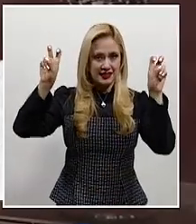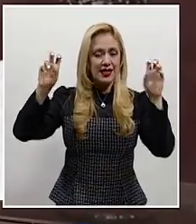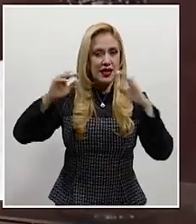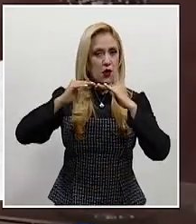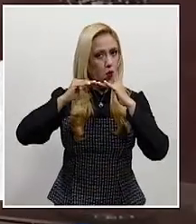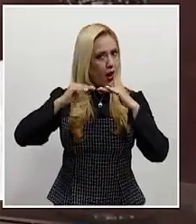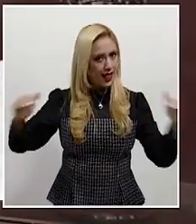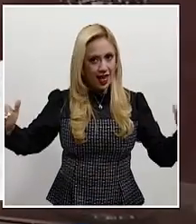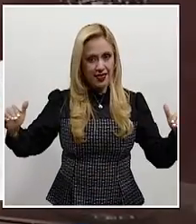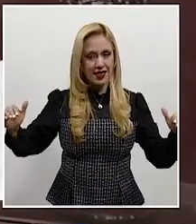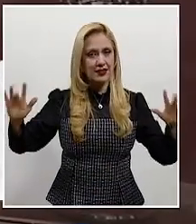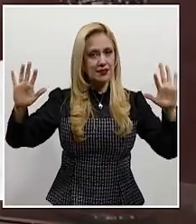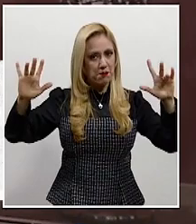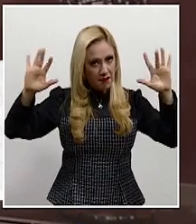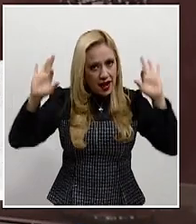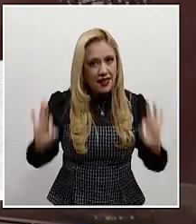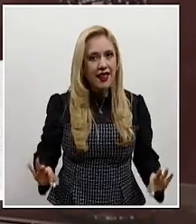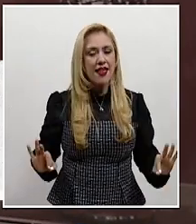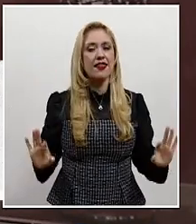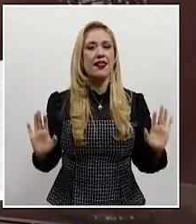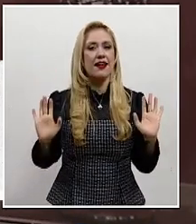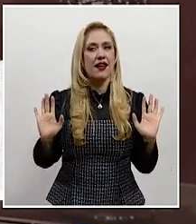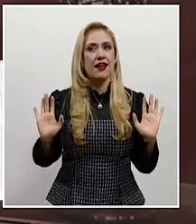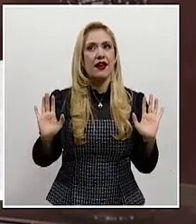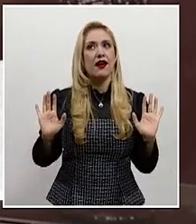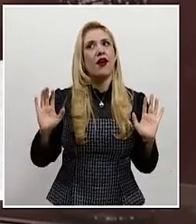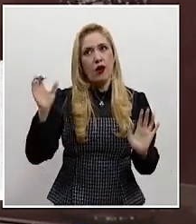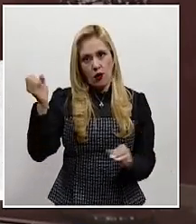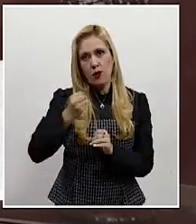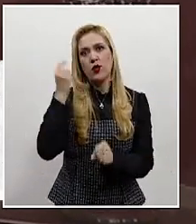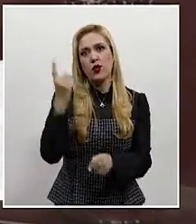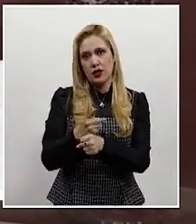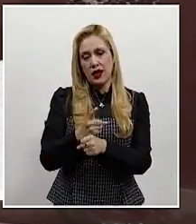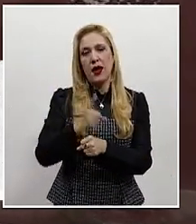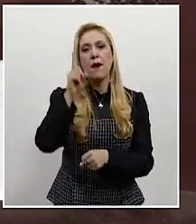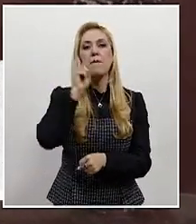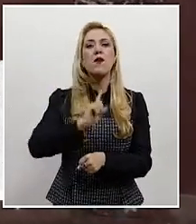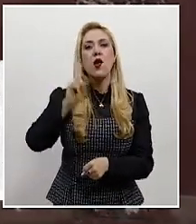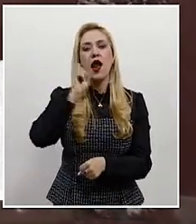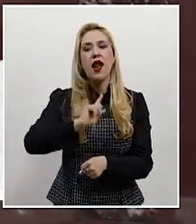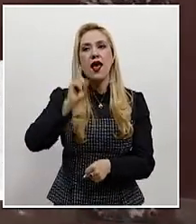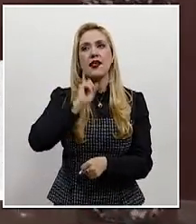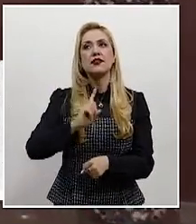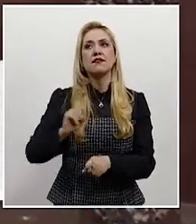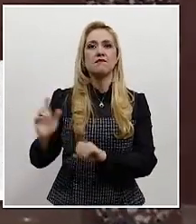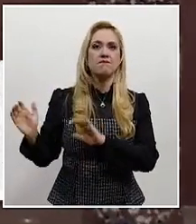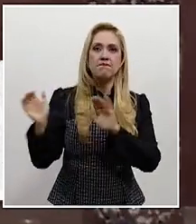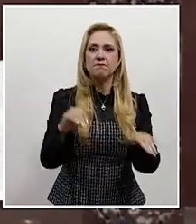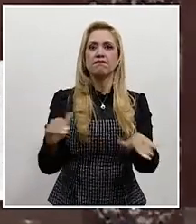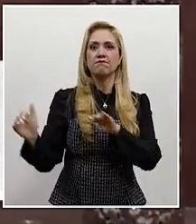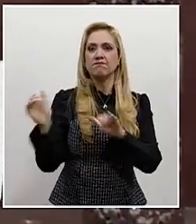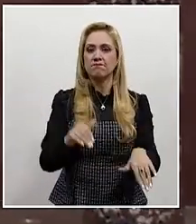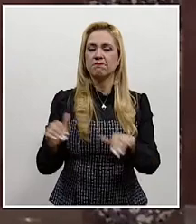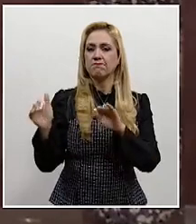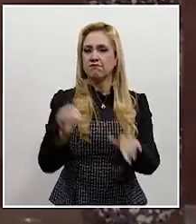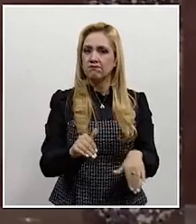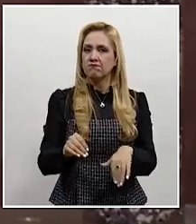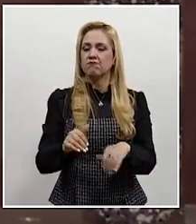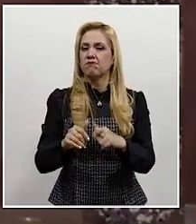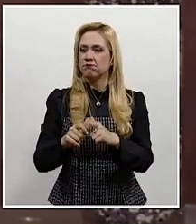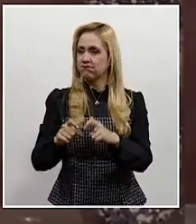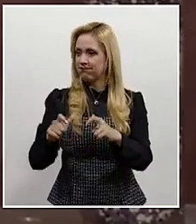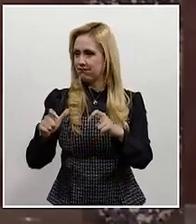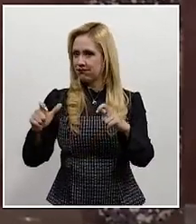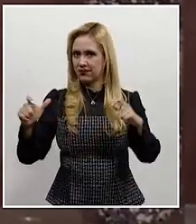todo, uh-huh. en materia política, lo que nos da una gran oportunidad de tener mujeres en cargos, como uh-huh. es el caso de Luisa uh-huh. y como es el caso de